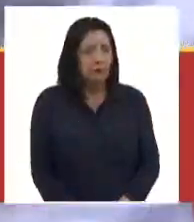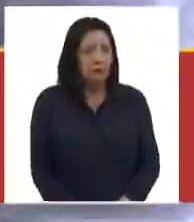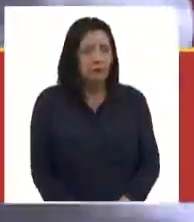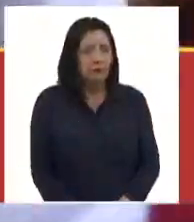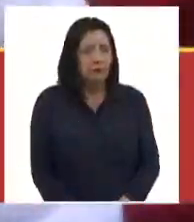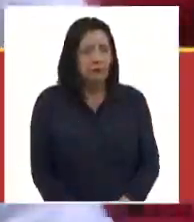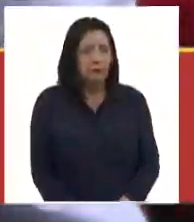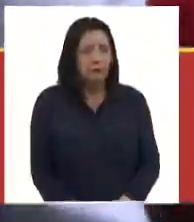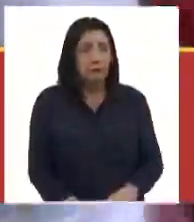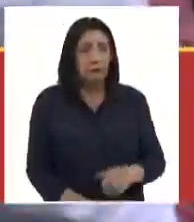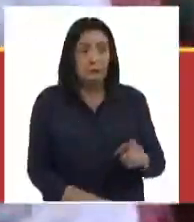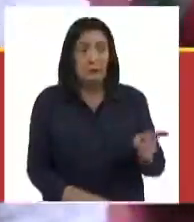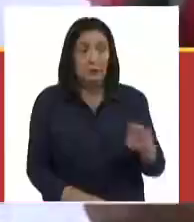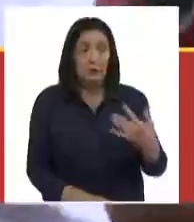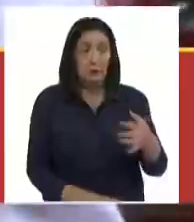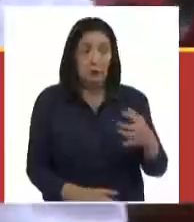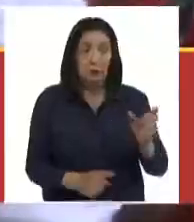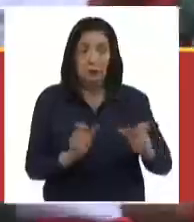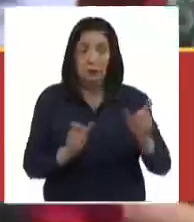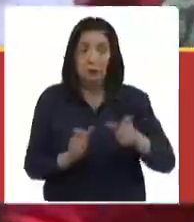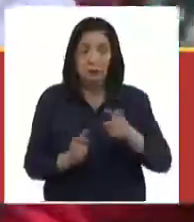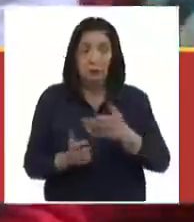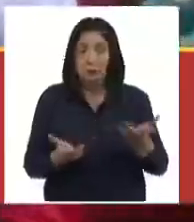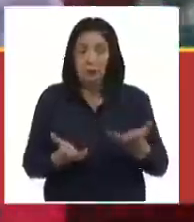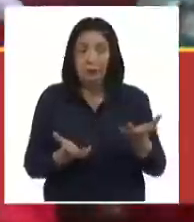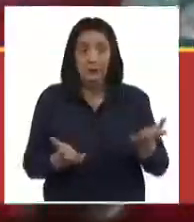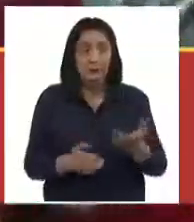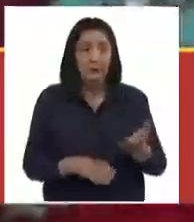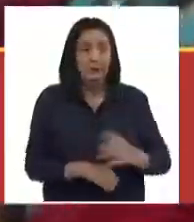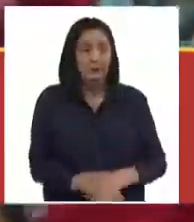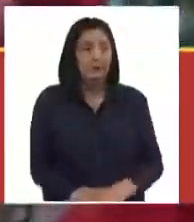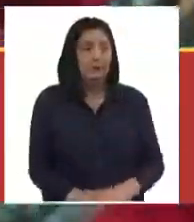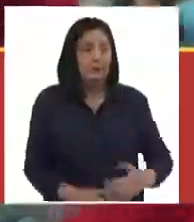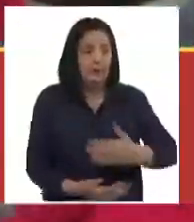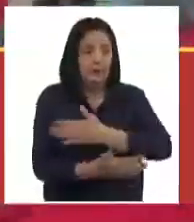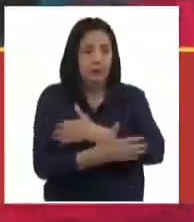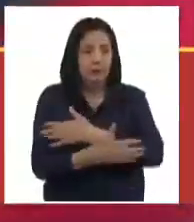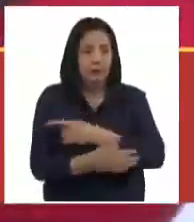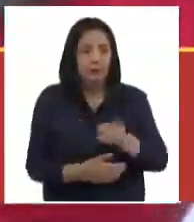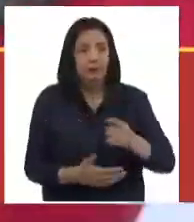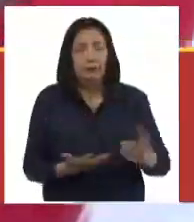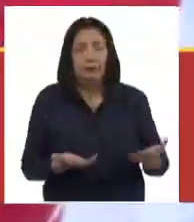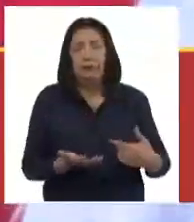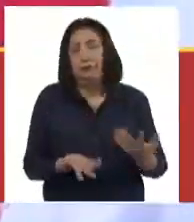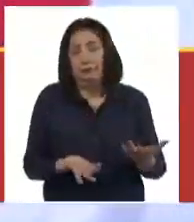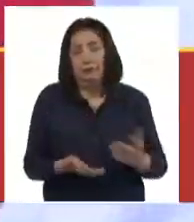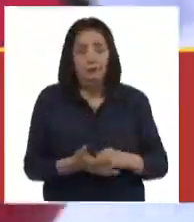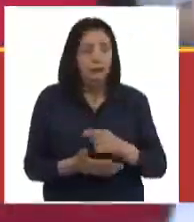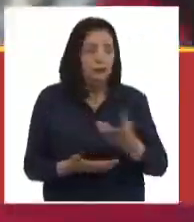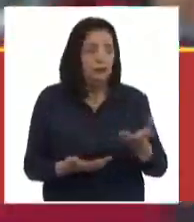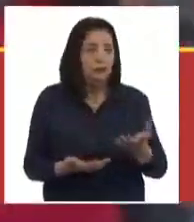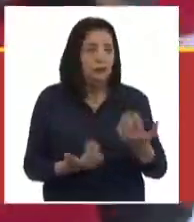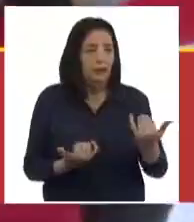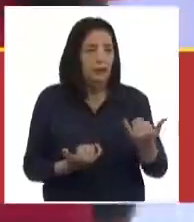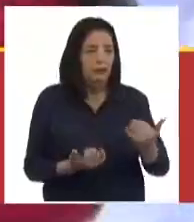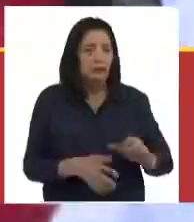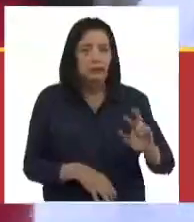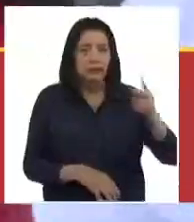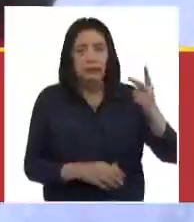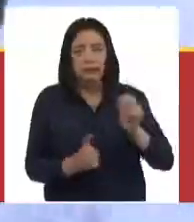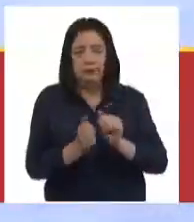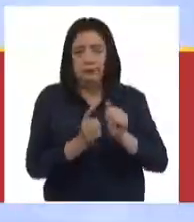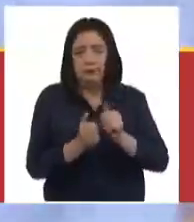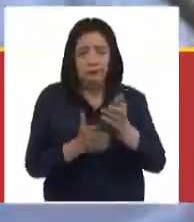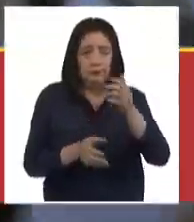Sí, bueno, hay calor de la gente finalmente que abraza a quien es su paisano y ahora está en la segunda